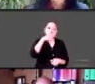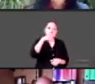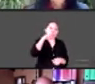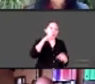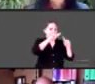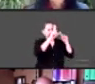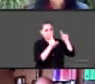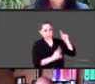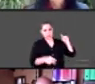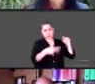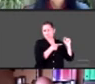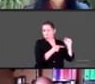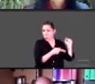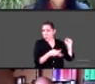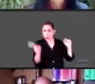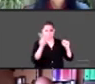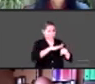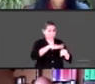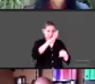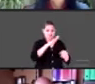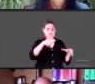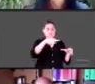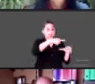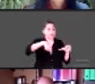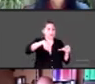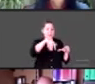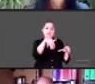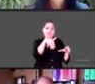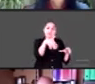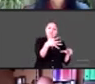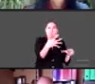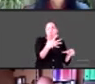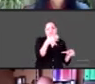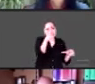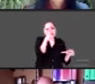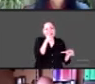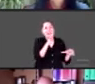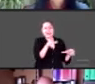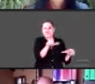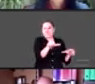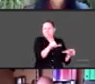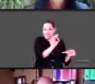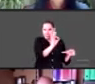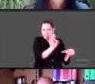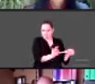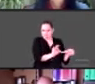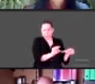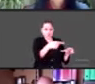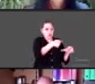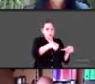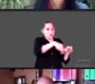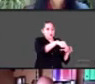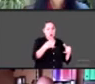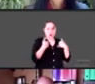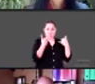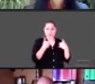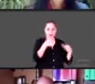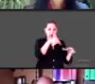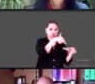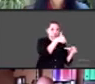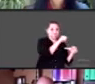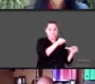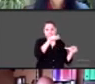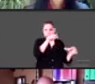el 15%, casi el 16% de los adolescentes de 12 a 17 años tienen que